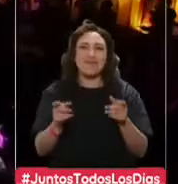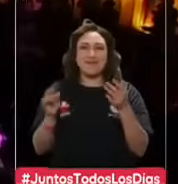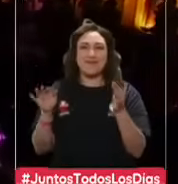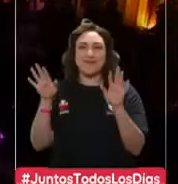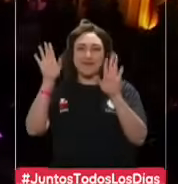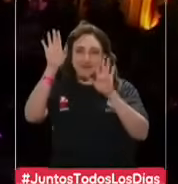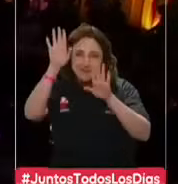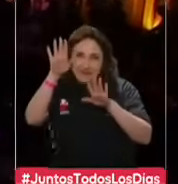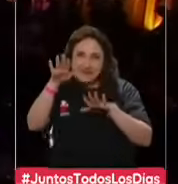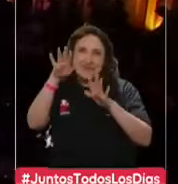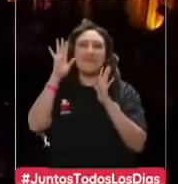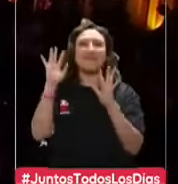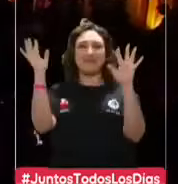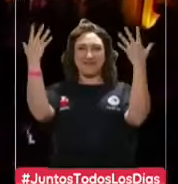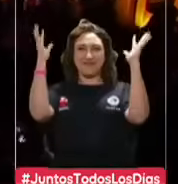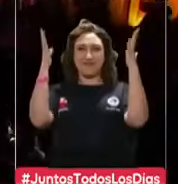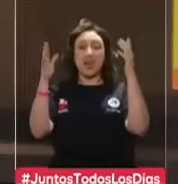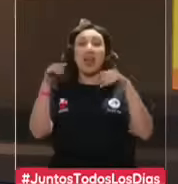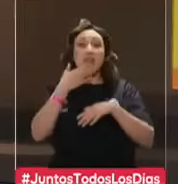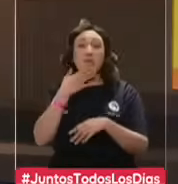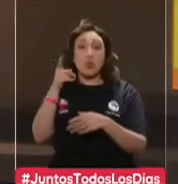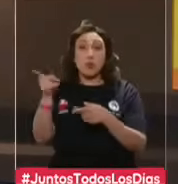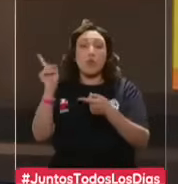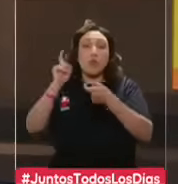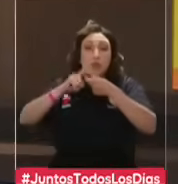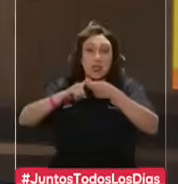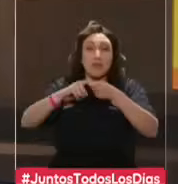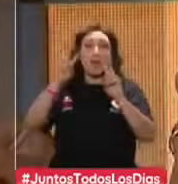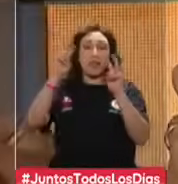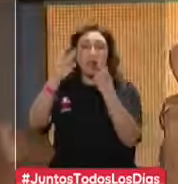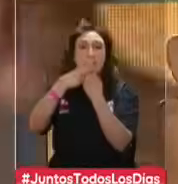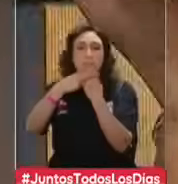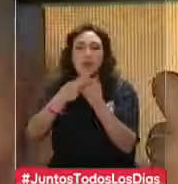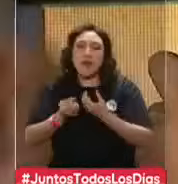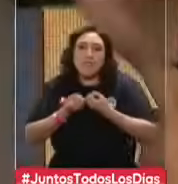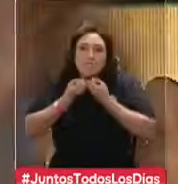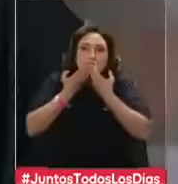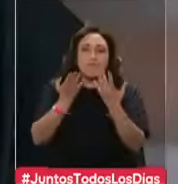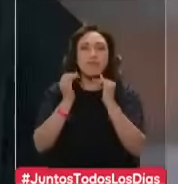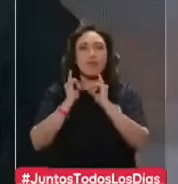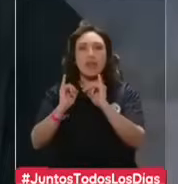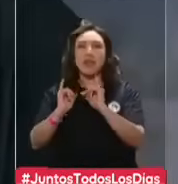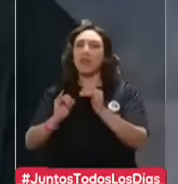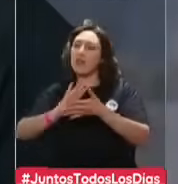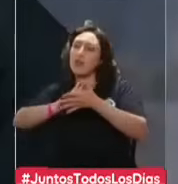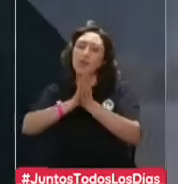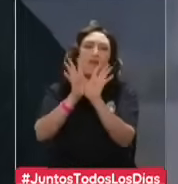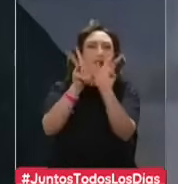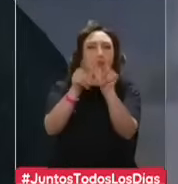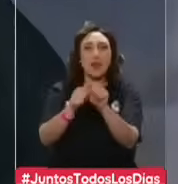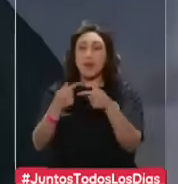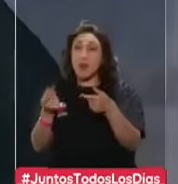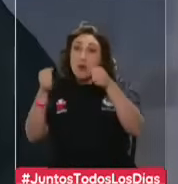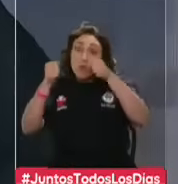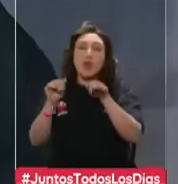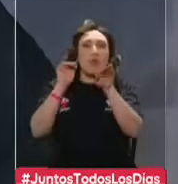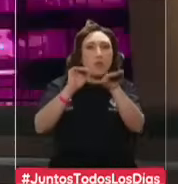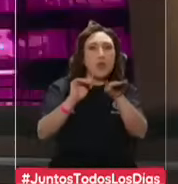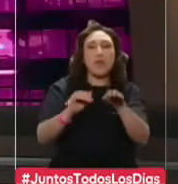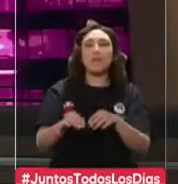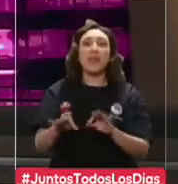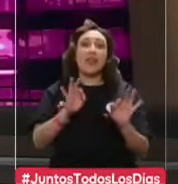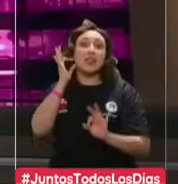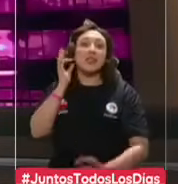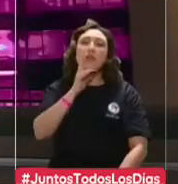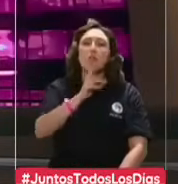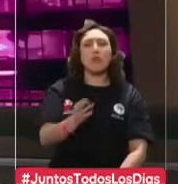paciente Teletón, y que hoy día está acá para dar ese mensaje a todas las familias para que así colaboren este año con la Teletón. Sí, a seguir cooperando.